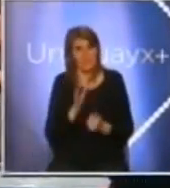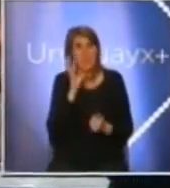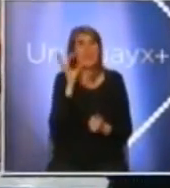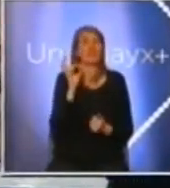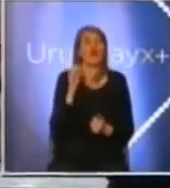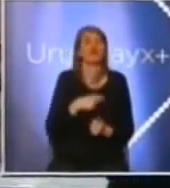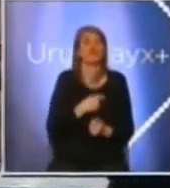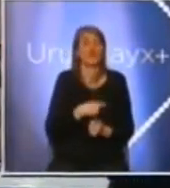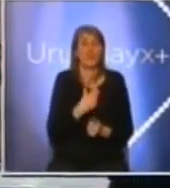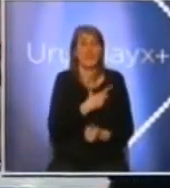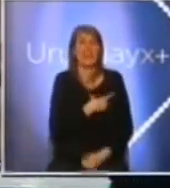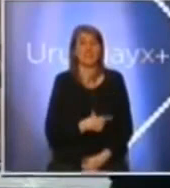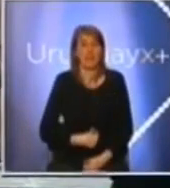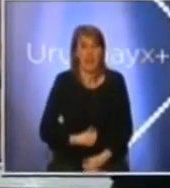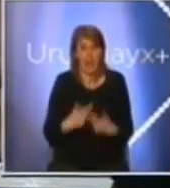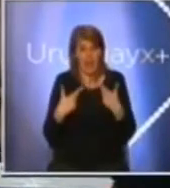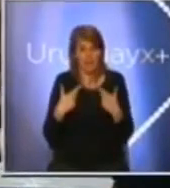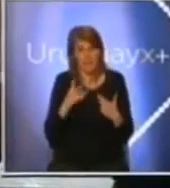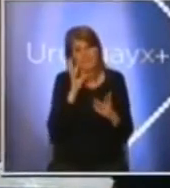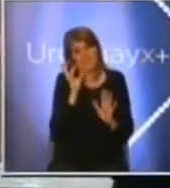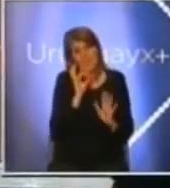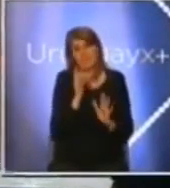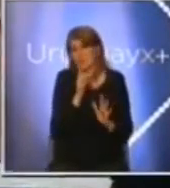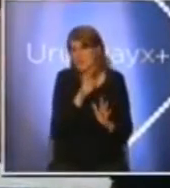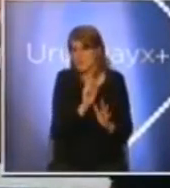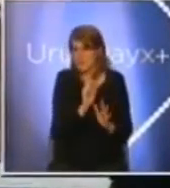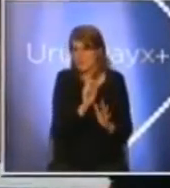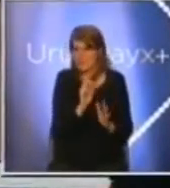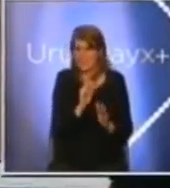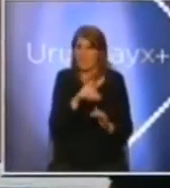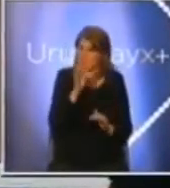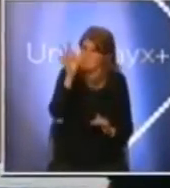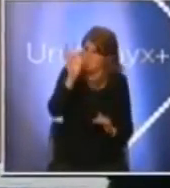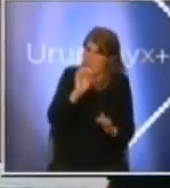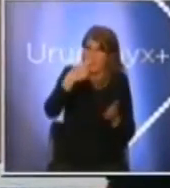socios de Nacional, pero creo que llegarán.